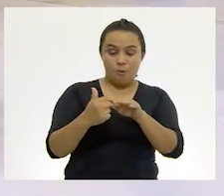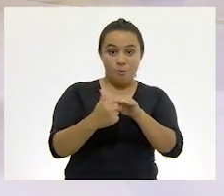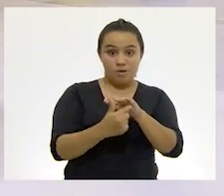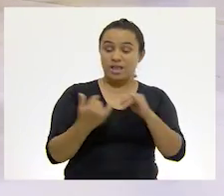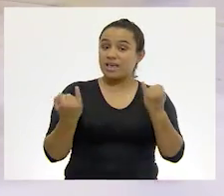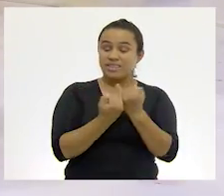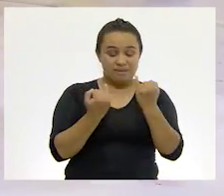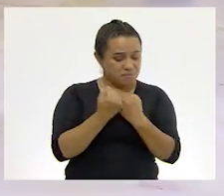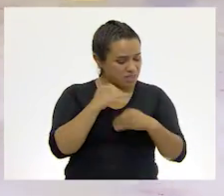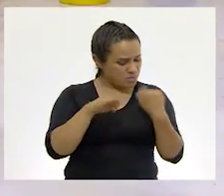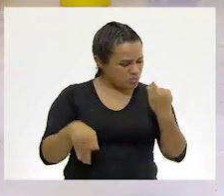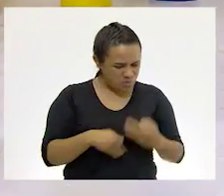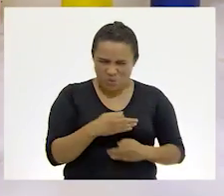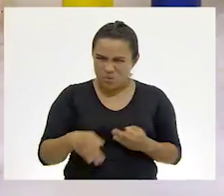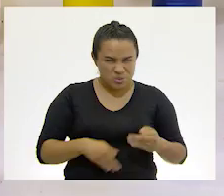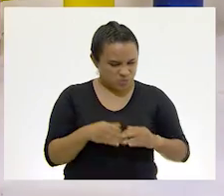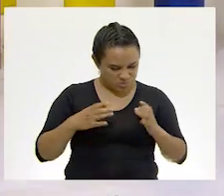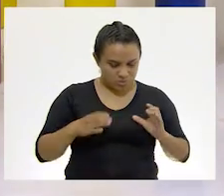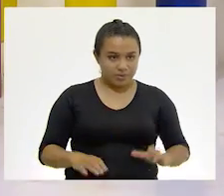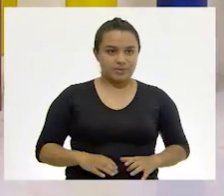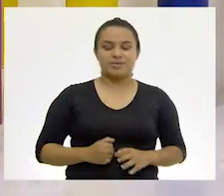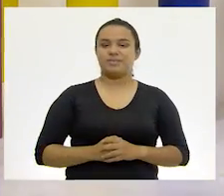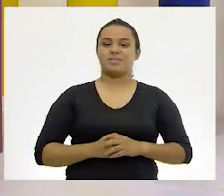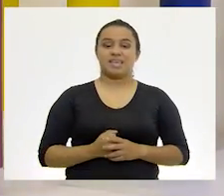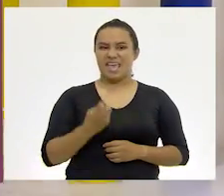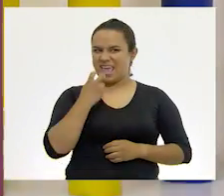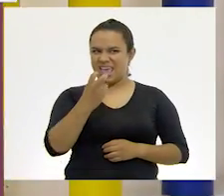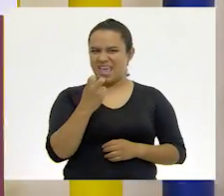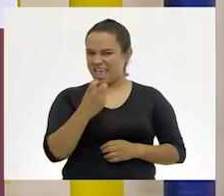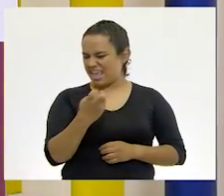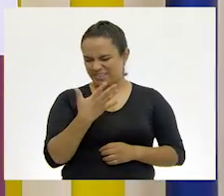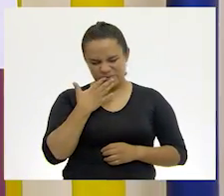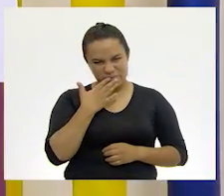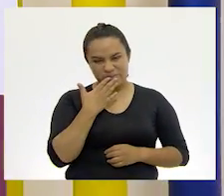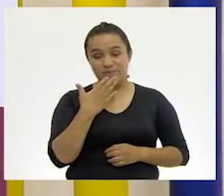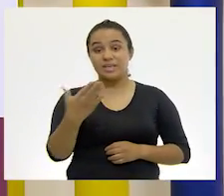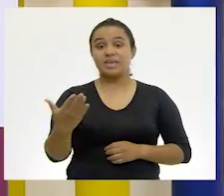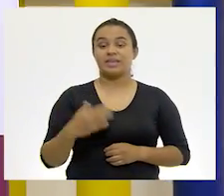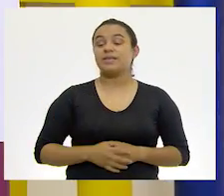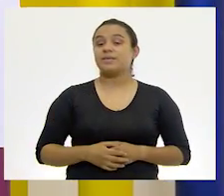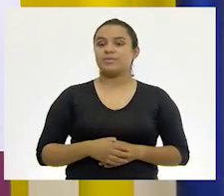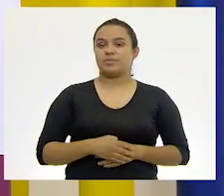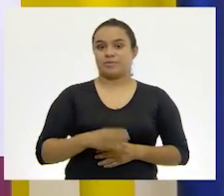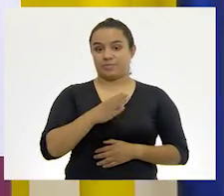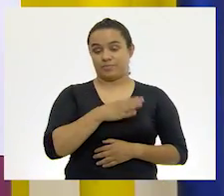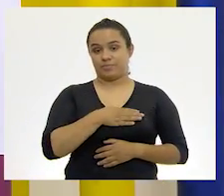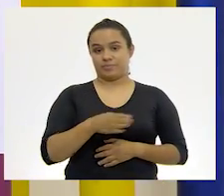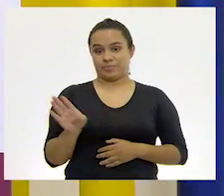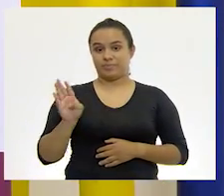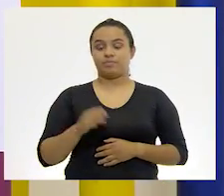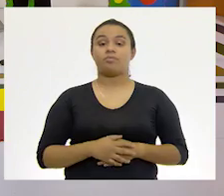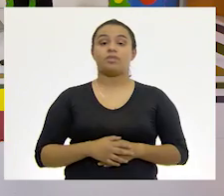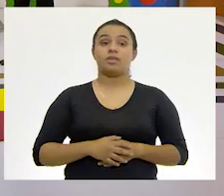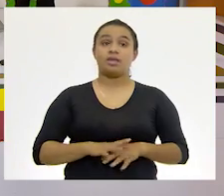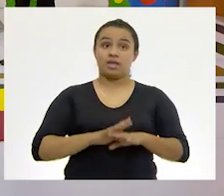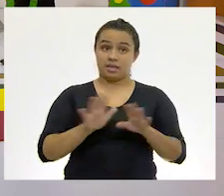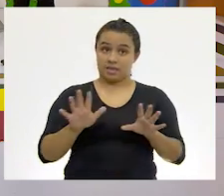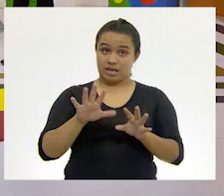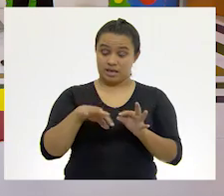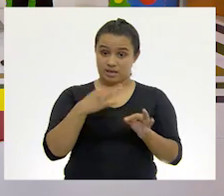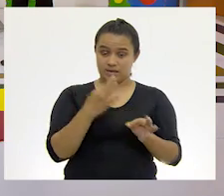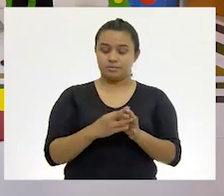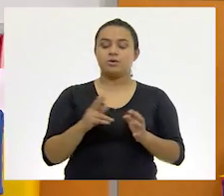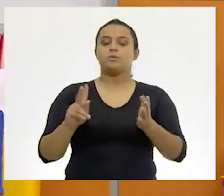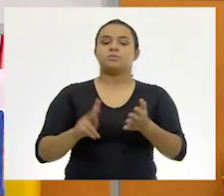Los pies, Paco, los deditos. Las uñas de los dedos también. Todo. Eso, muy bien. Pues bueno, cuando termines, das